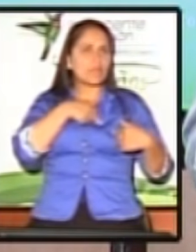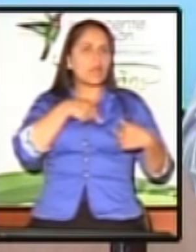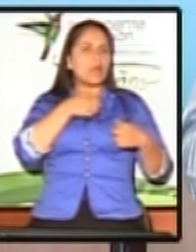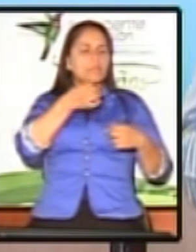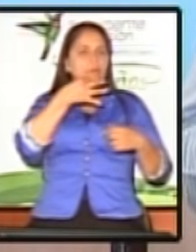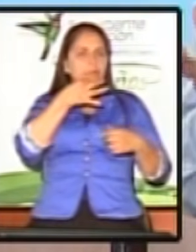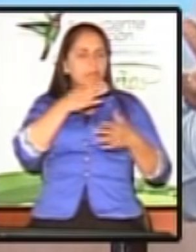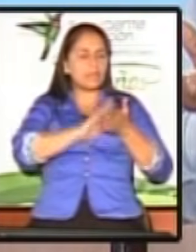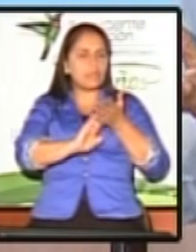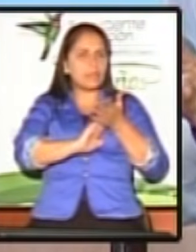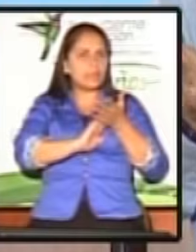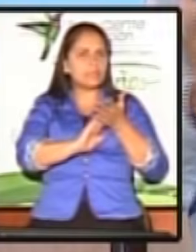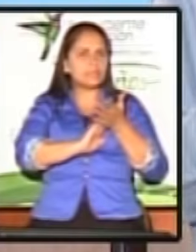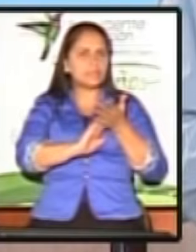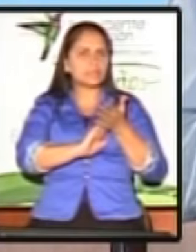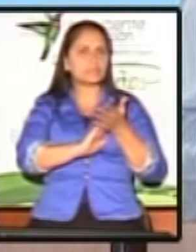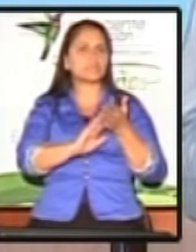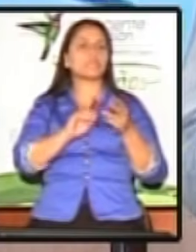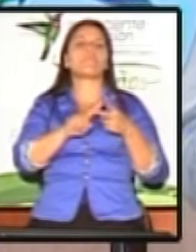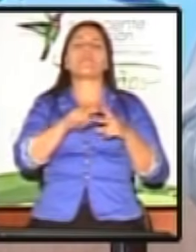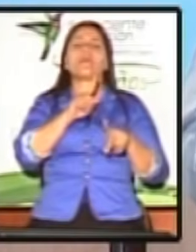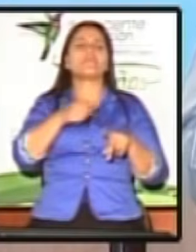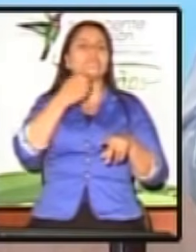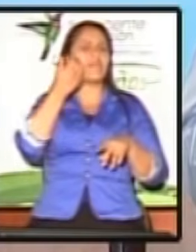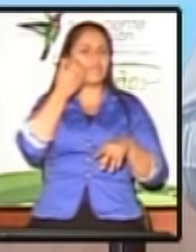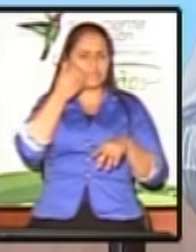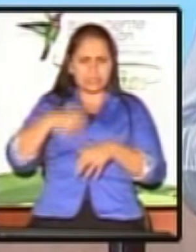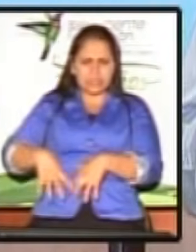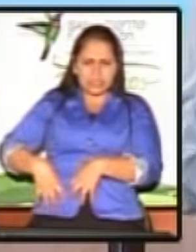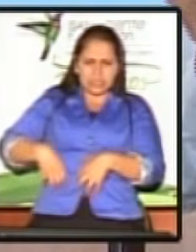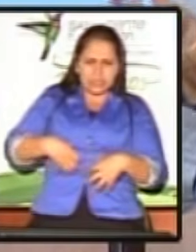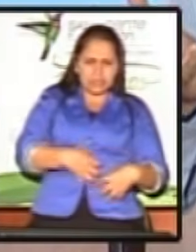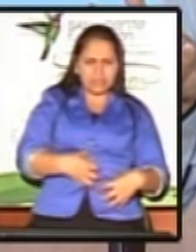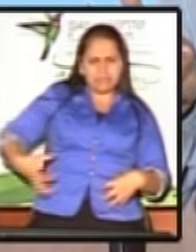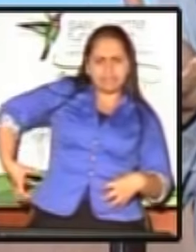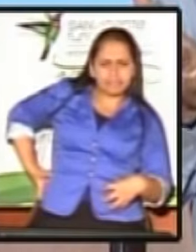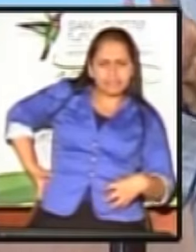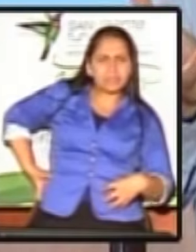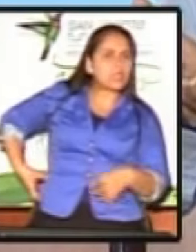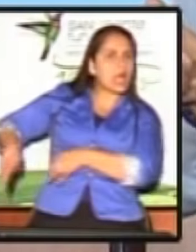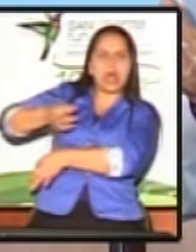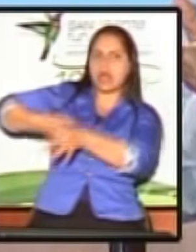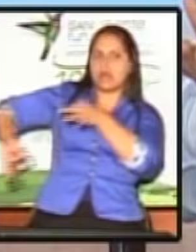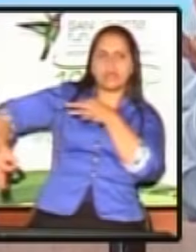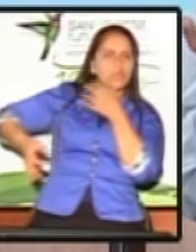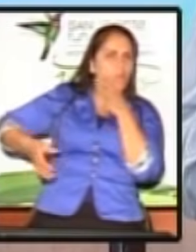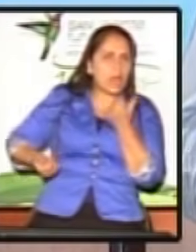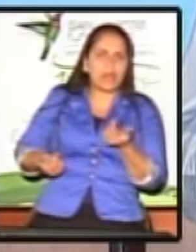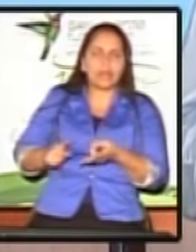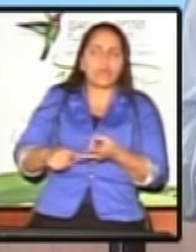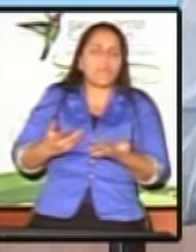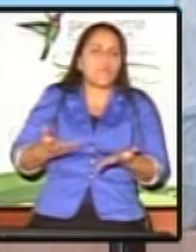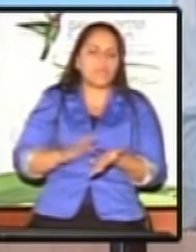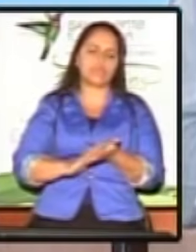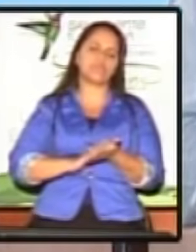ningún tratamiento y no lo toleran, enfermedades renales que no son indicadas para trasplante o para diálisis, y